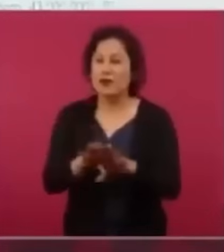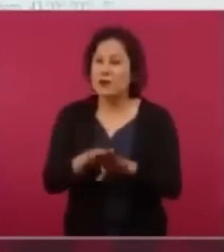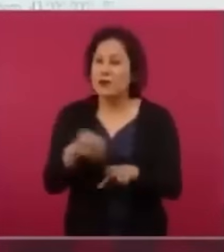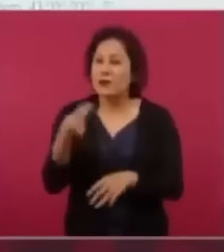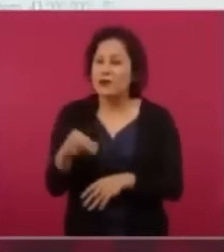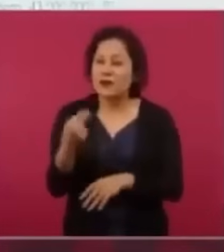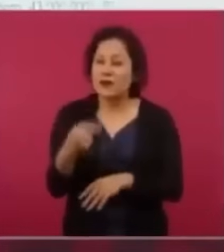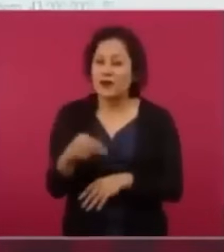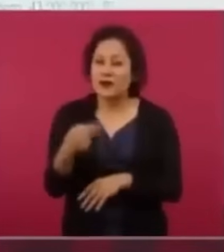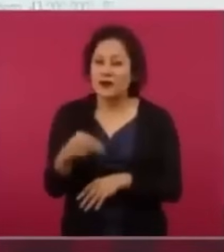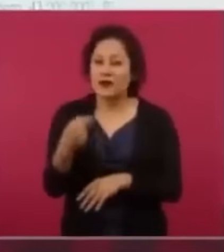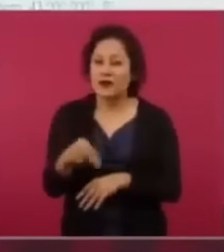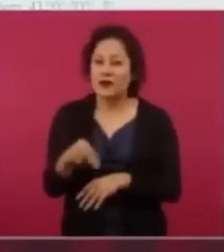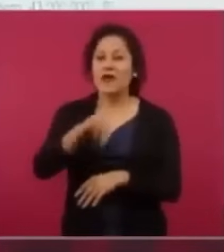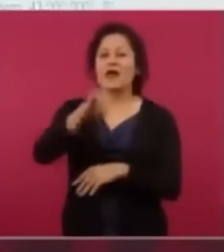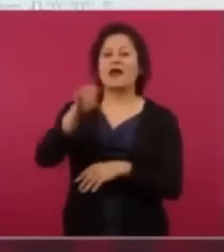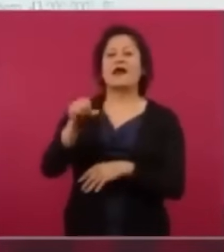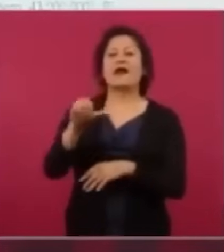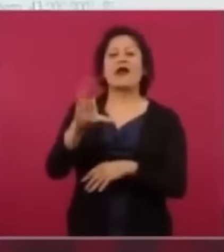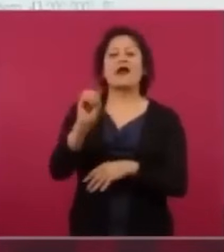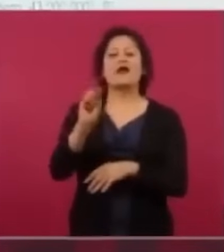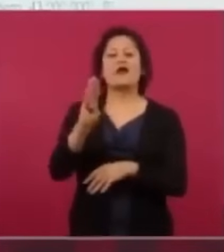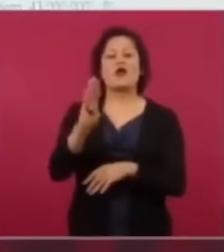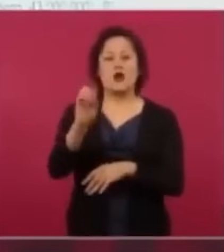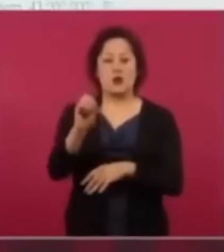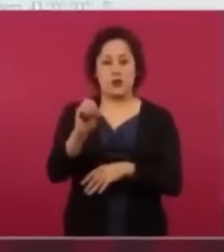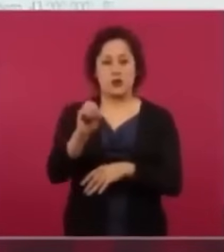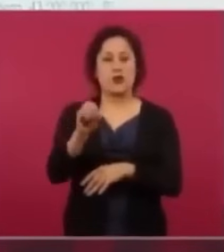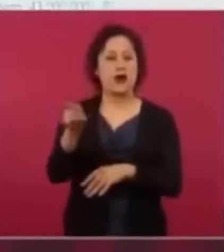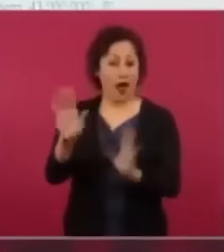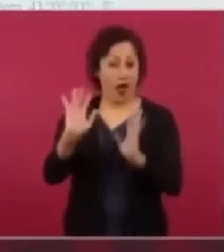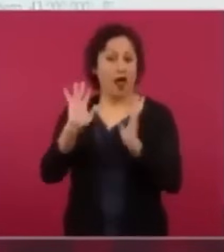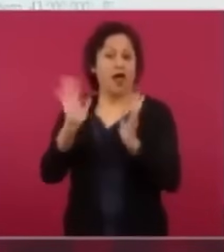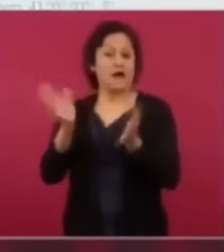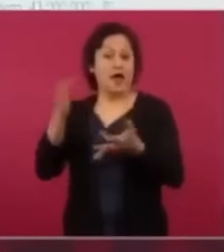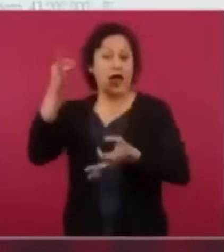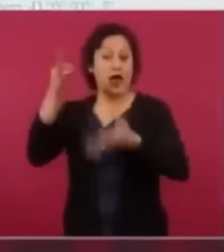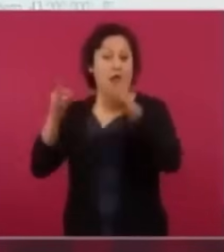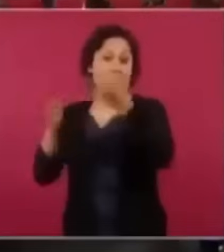El Jacobo, que ya consiguió un amparo.